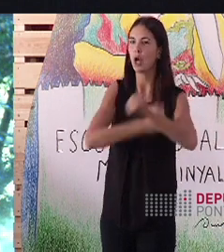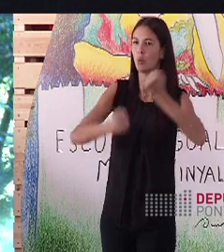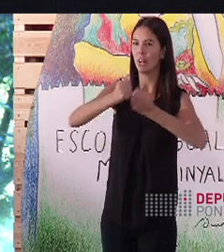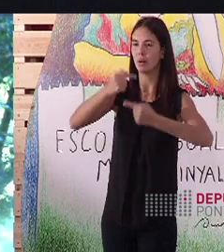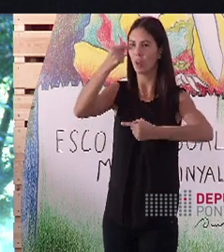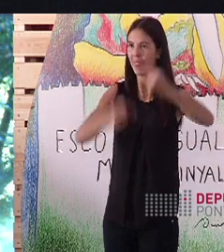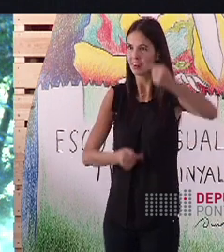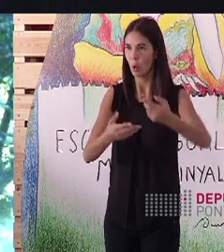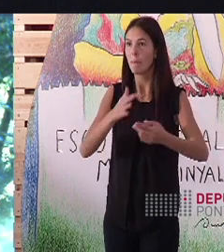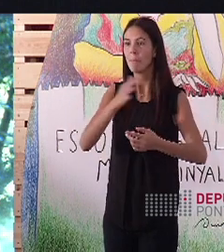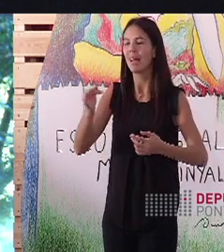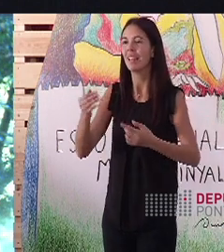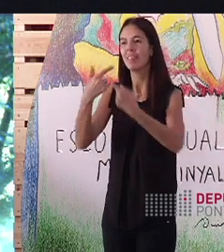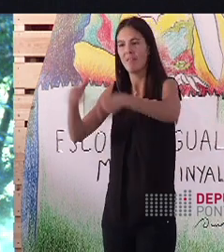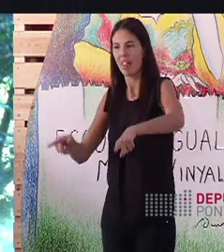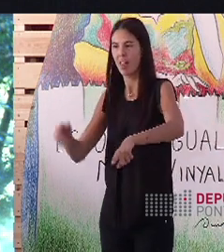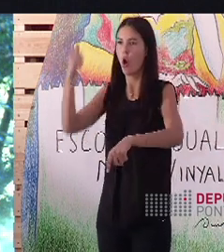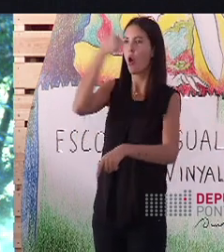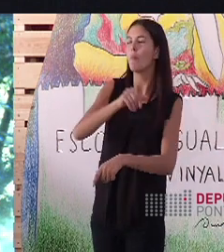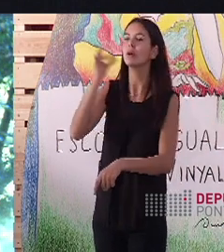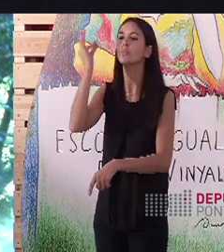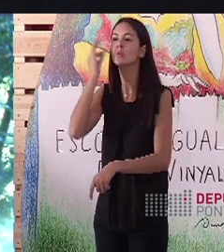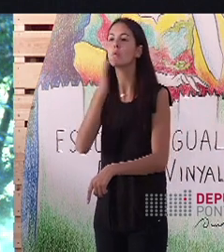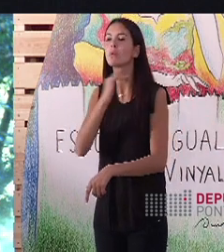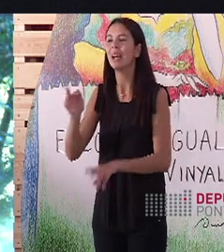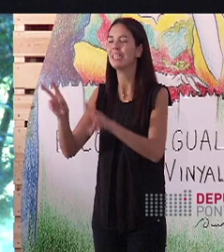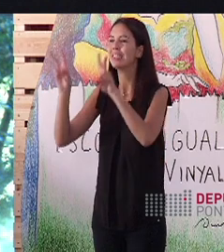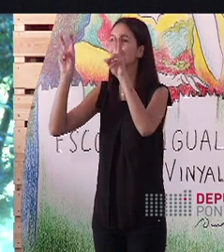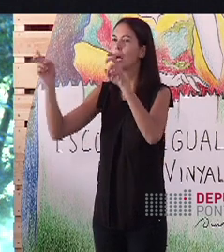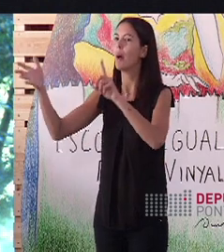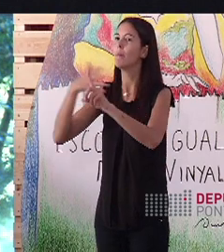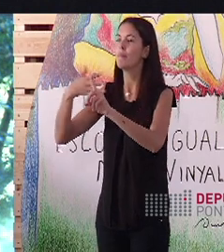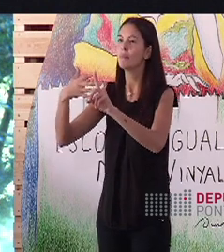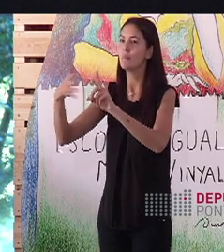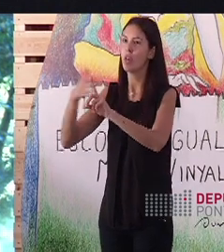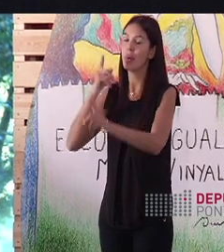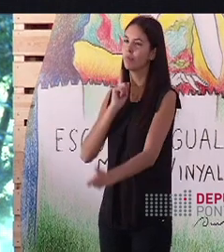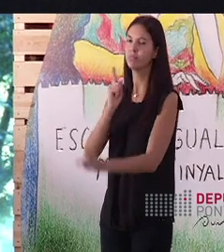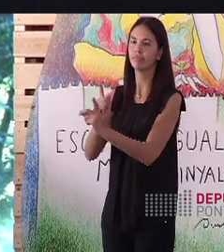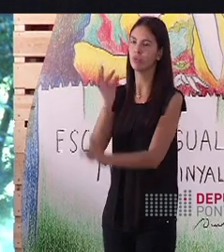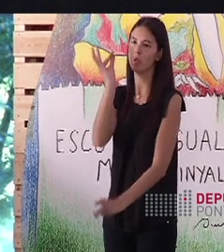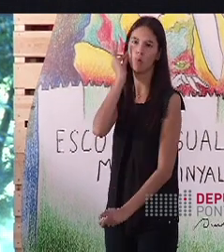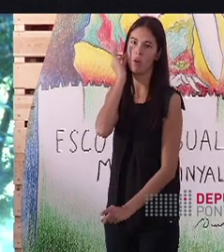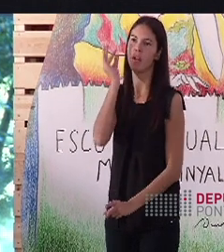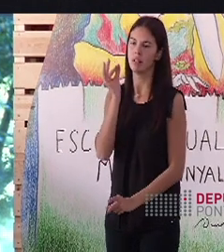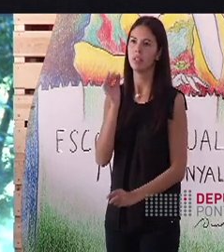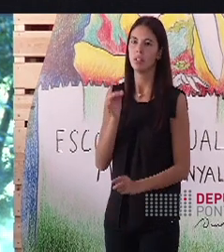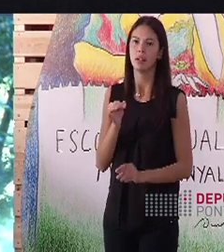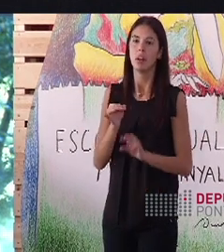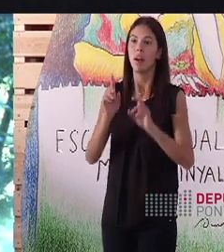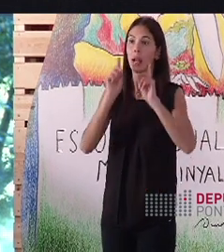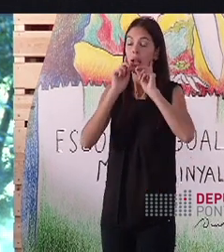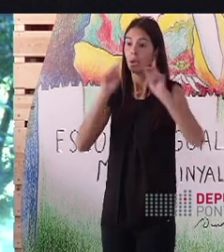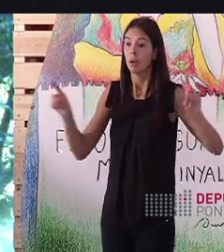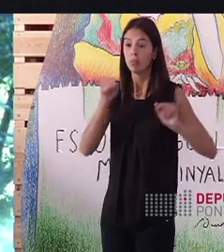mujeres y hombres, pero también que integre la violencia contra las mujeres. Si esta